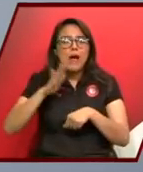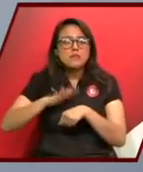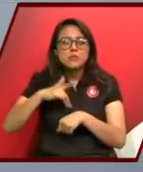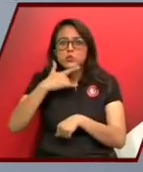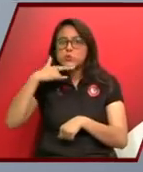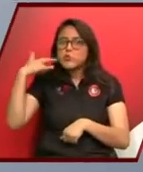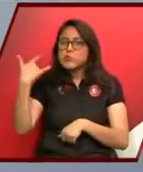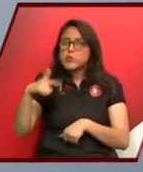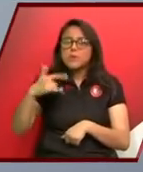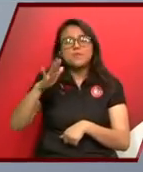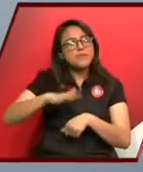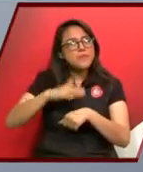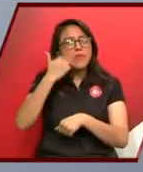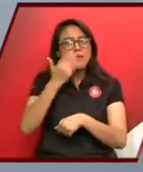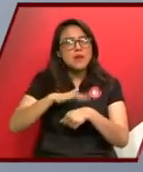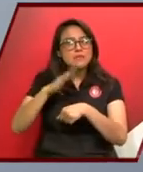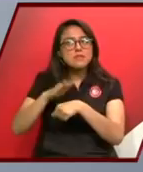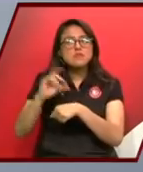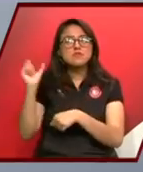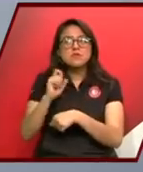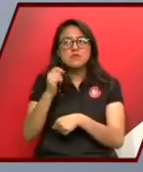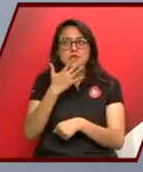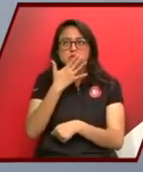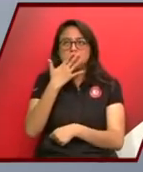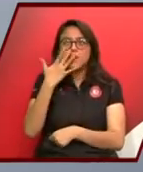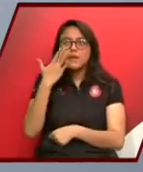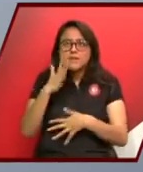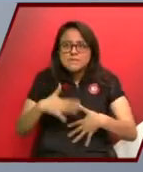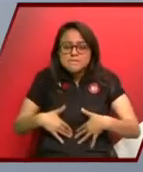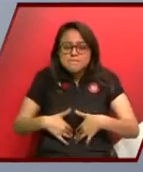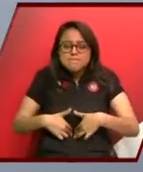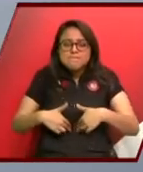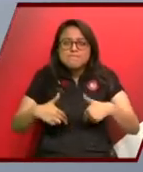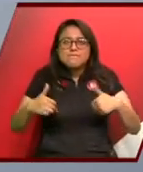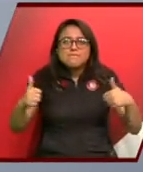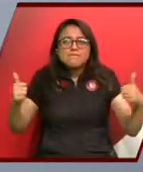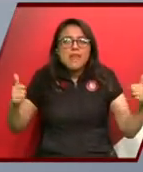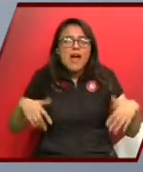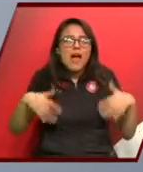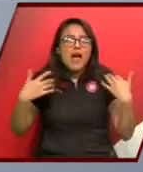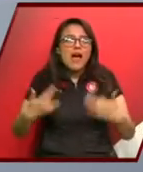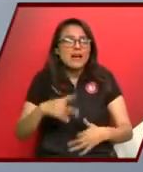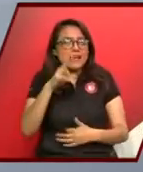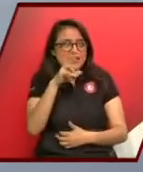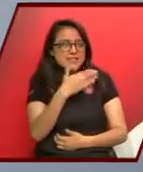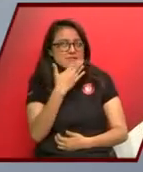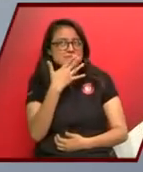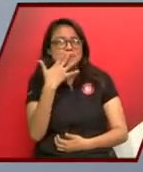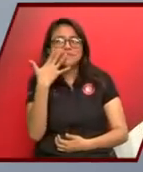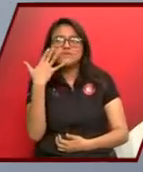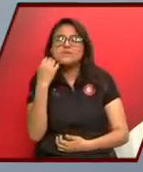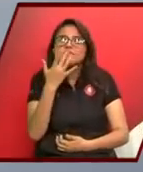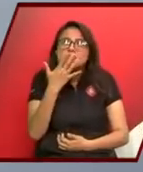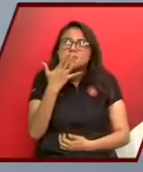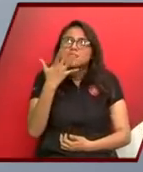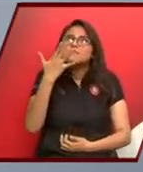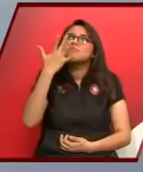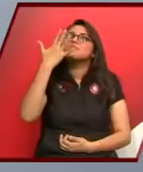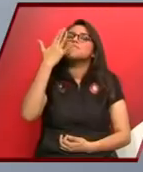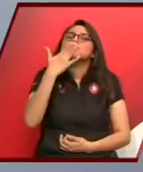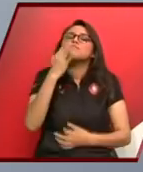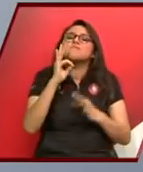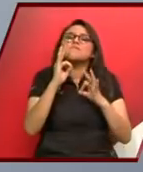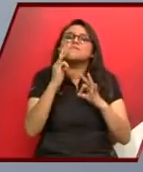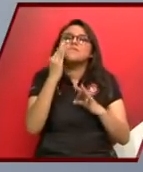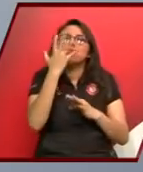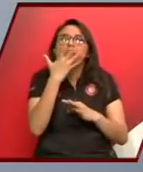extraña y rara razón, cuando las cosas pican, se abre el apetito. ¿O no? De repente, o hueles una salsita muy